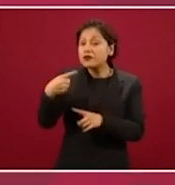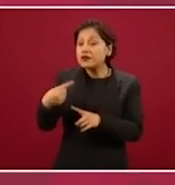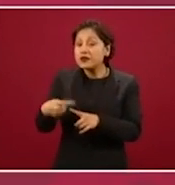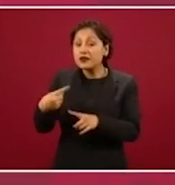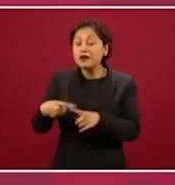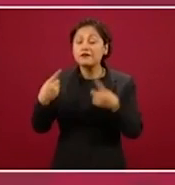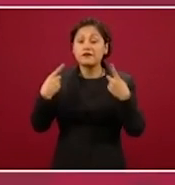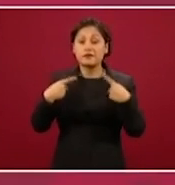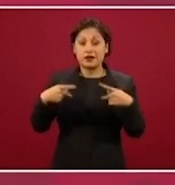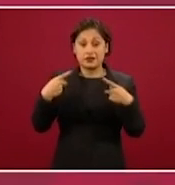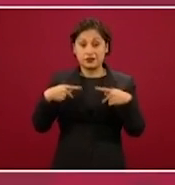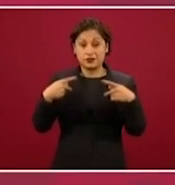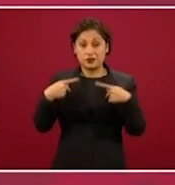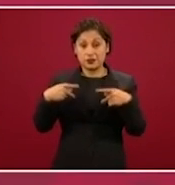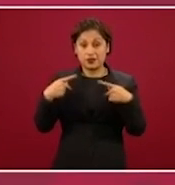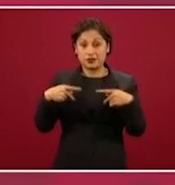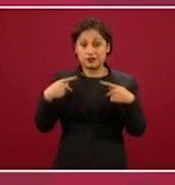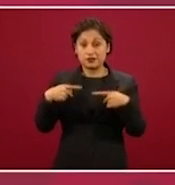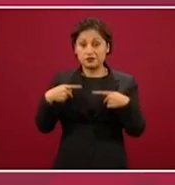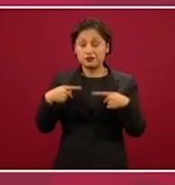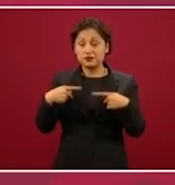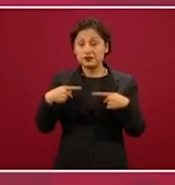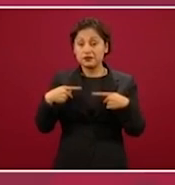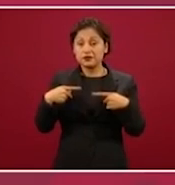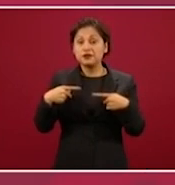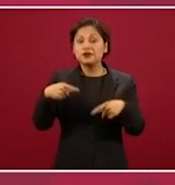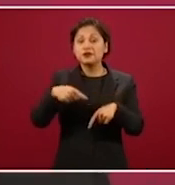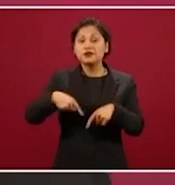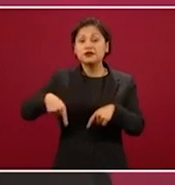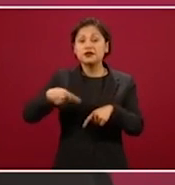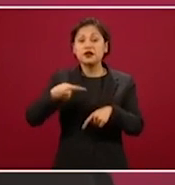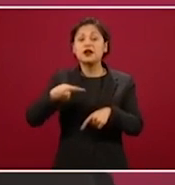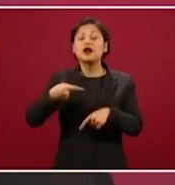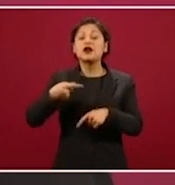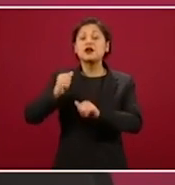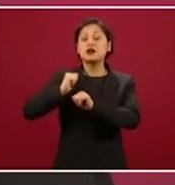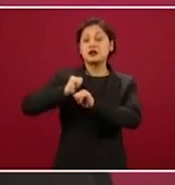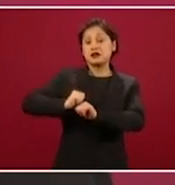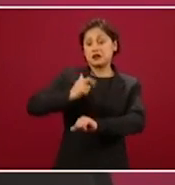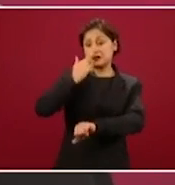relacionados, vinculados con programas de bienestar,